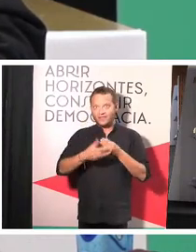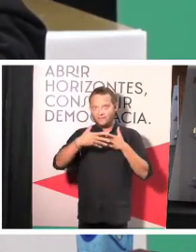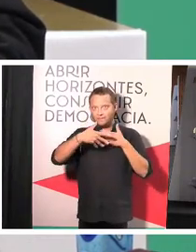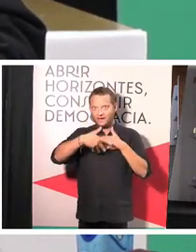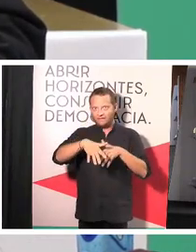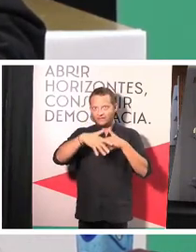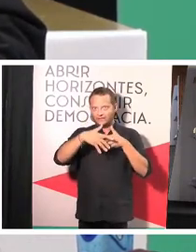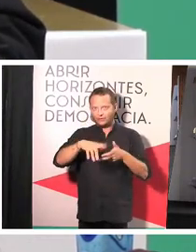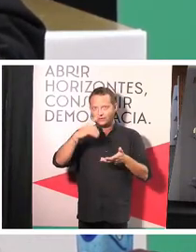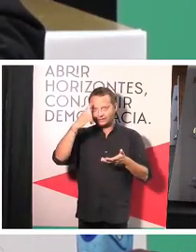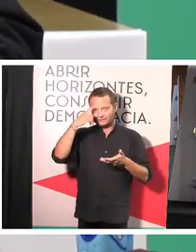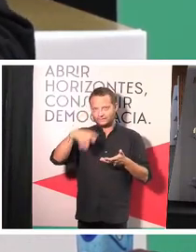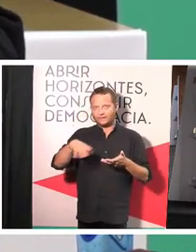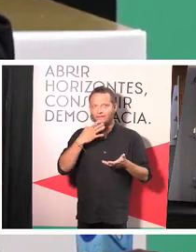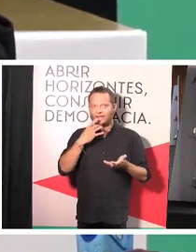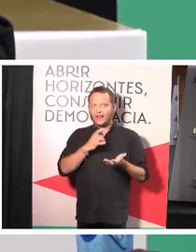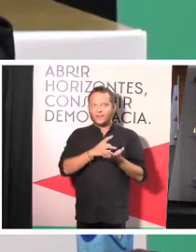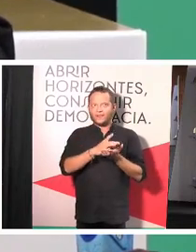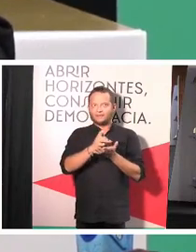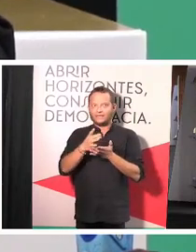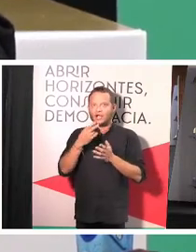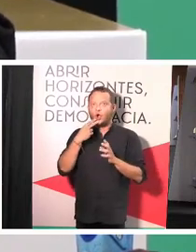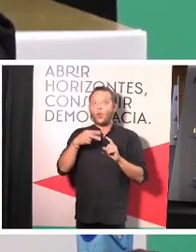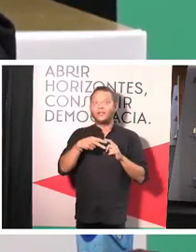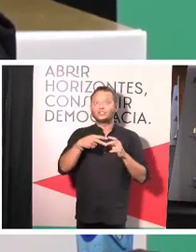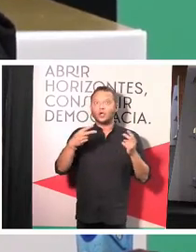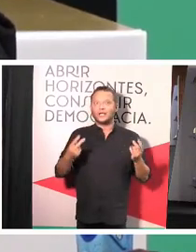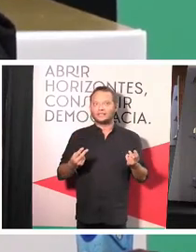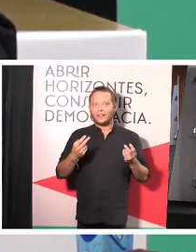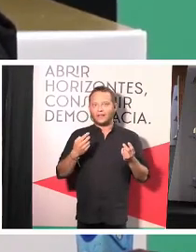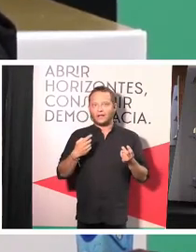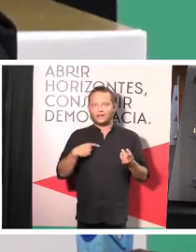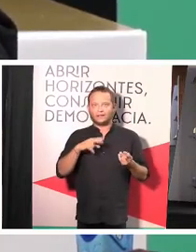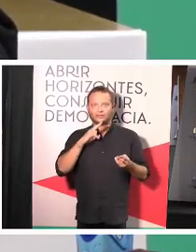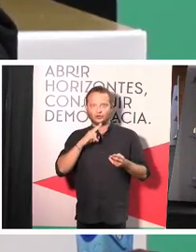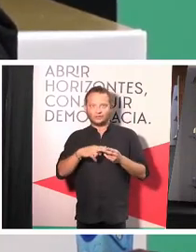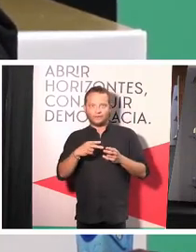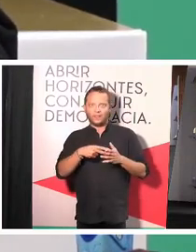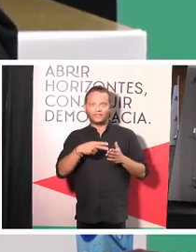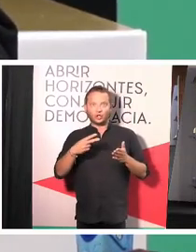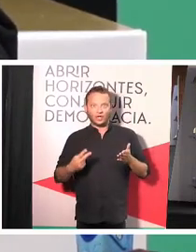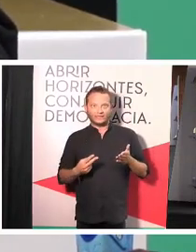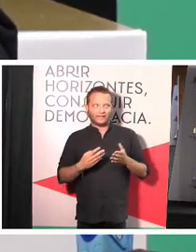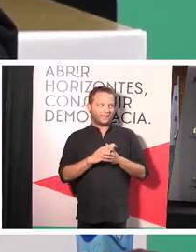manifestaciones empieza a ser despedida o desconectada, como ellos lo llaman.